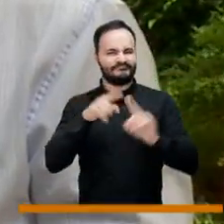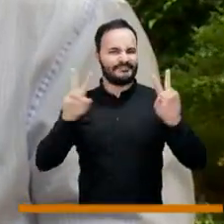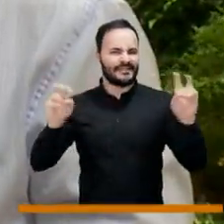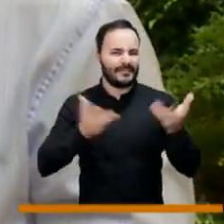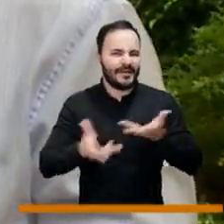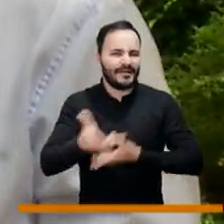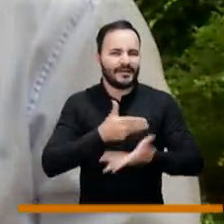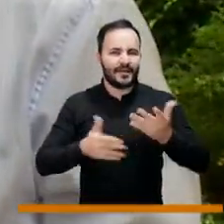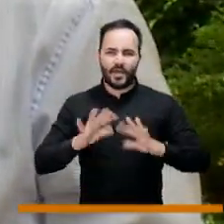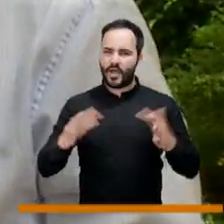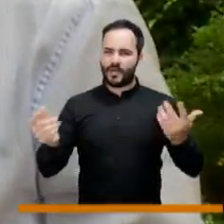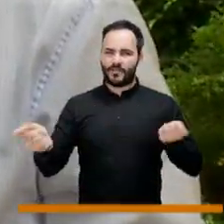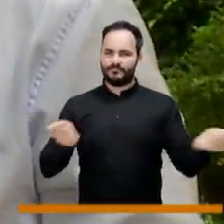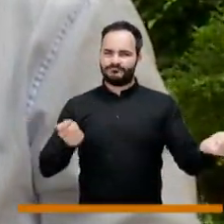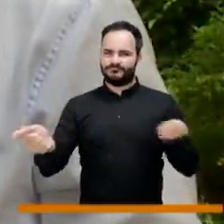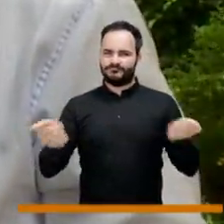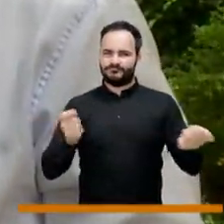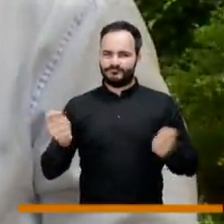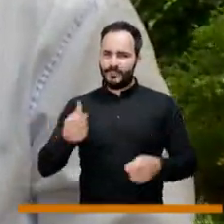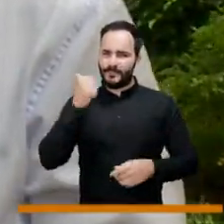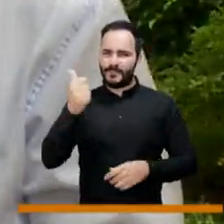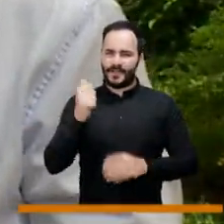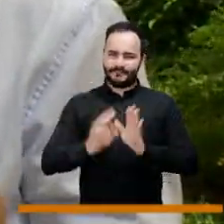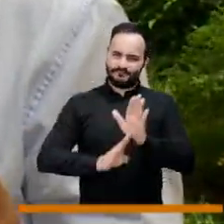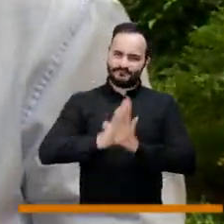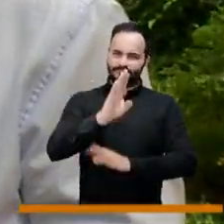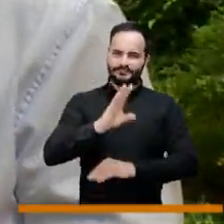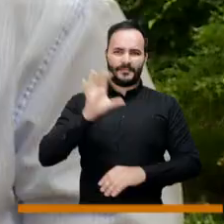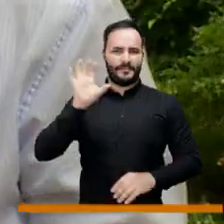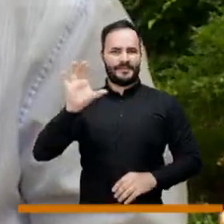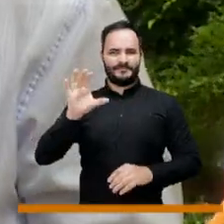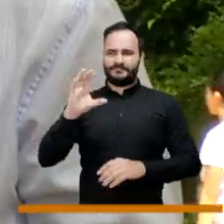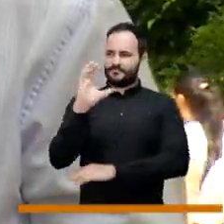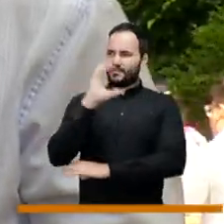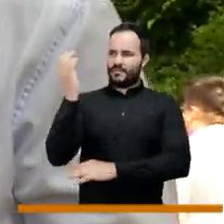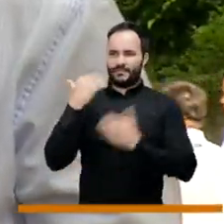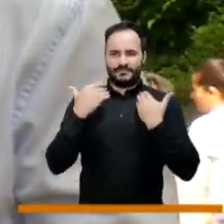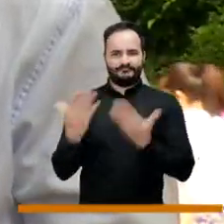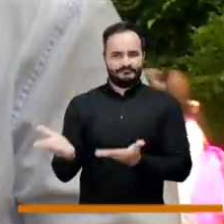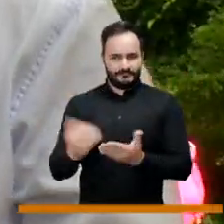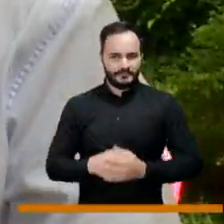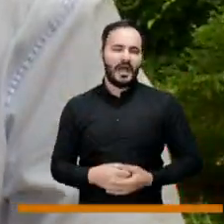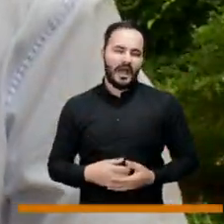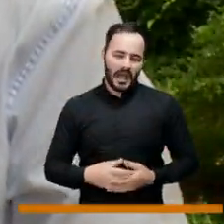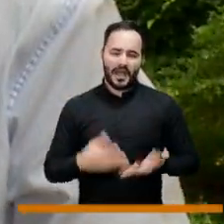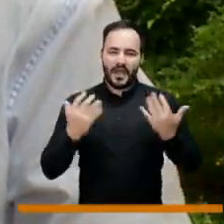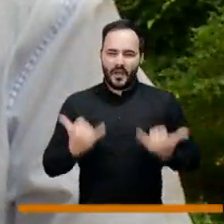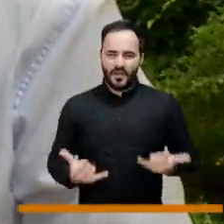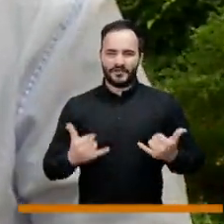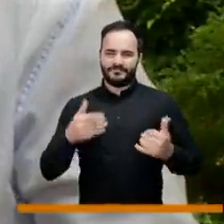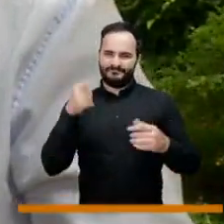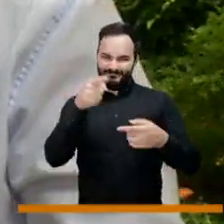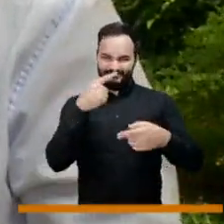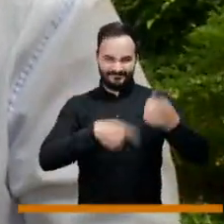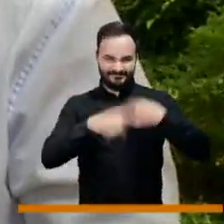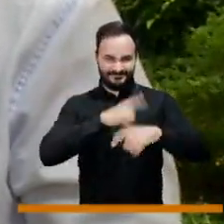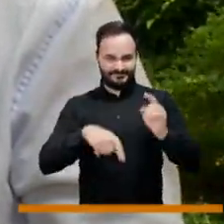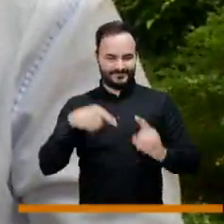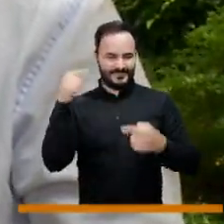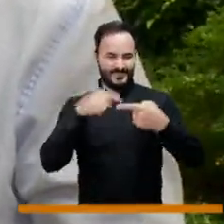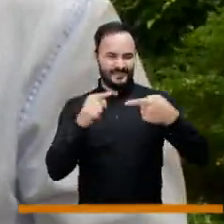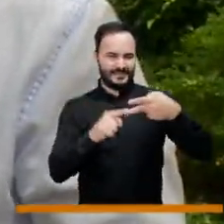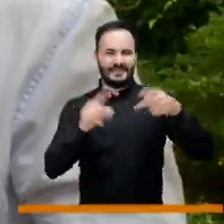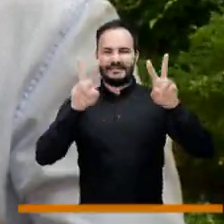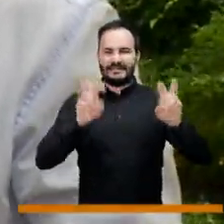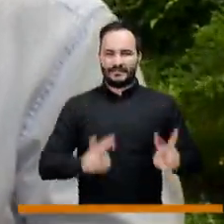hacerlo. Por eso me parece importante que hoy conozcamos estos dos casos, estos dos temas en los cuales considero